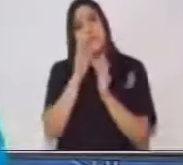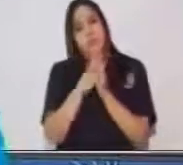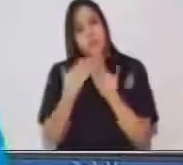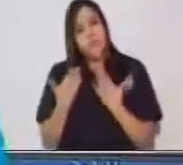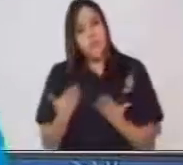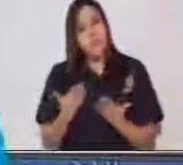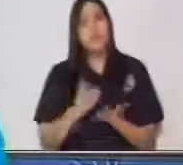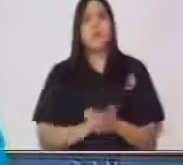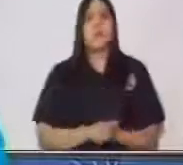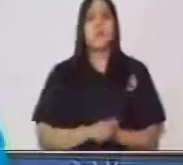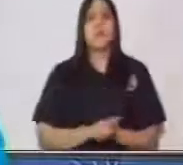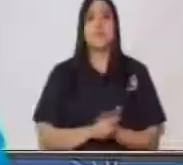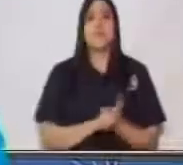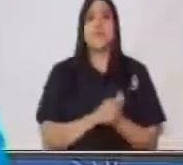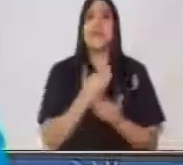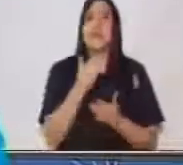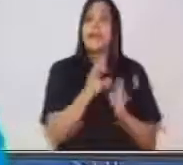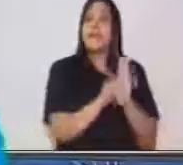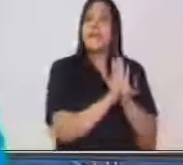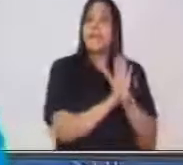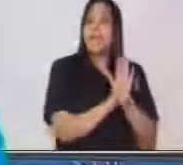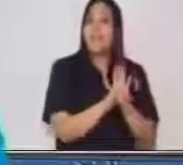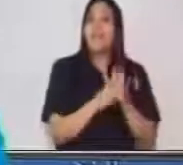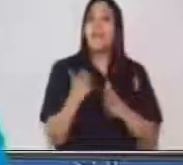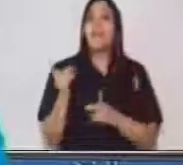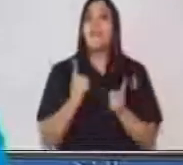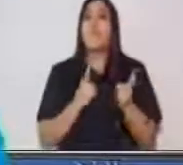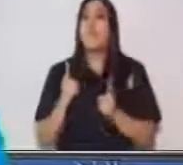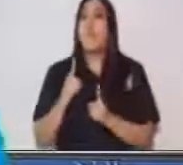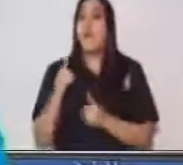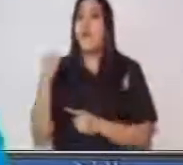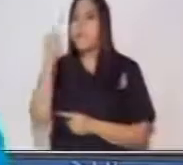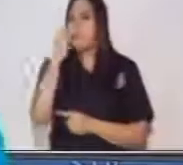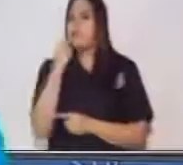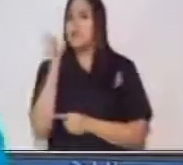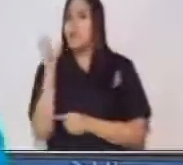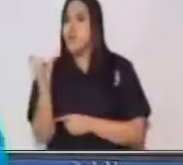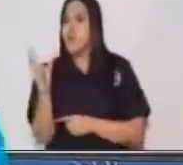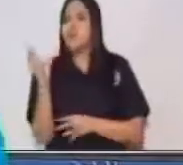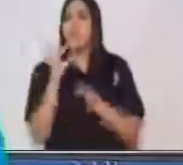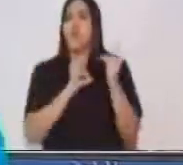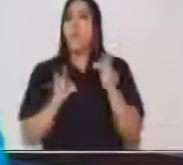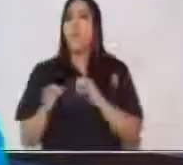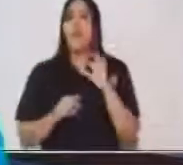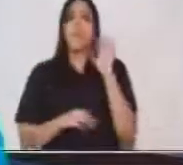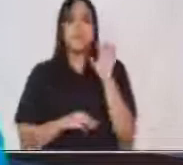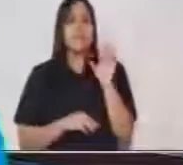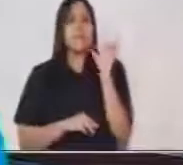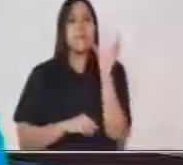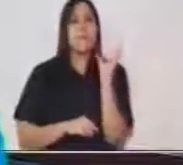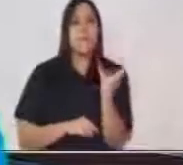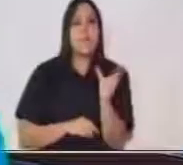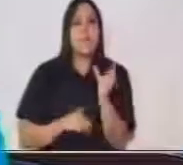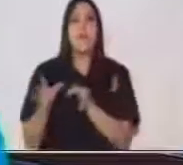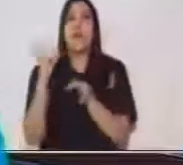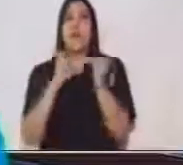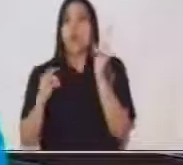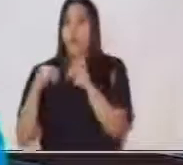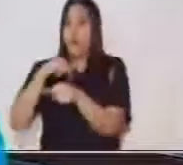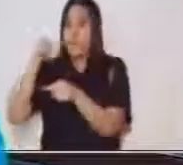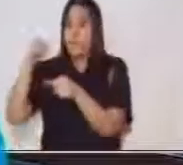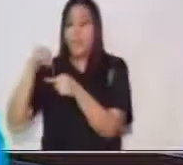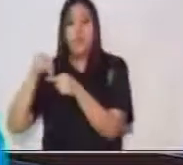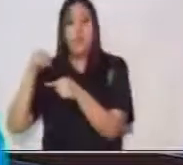cuaderno, identificar cuál es el sujeto, cuál es el predicado y cuál es el núcleo del sujeto, que fue lo que